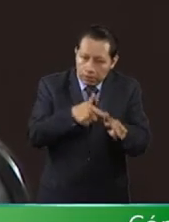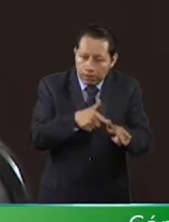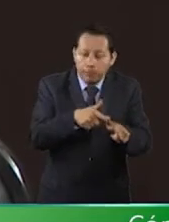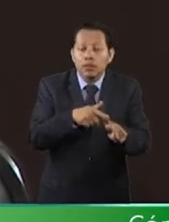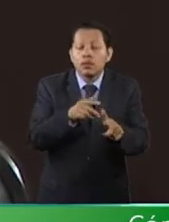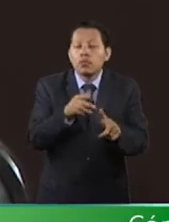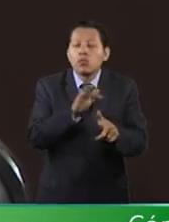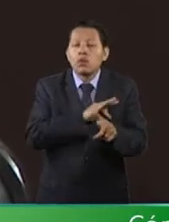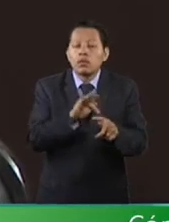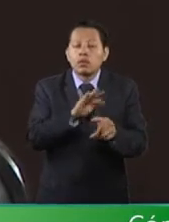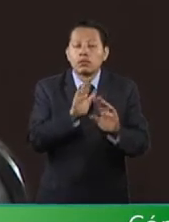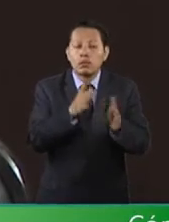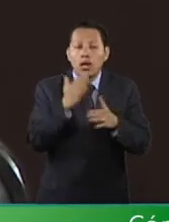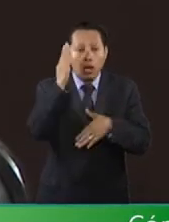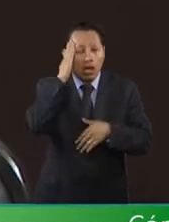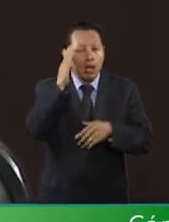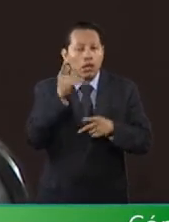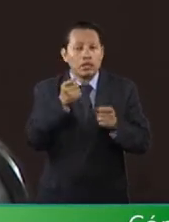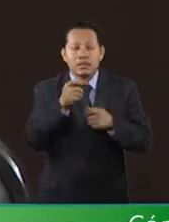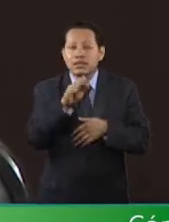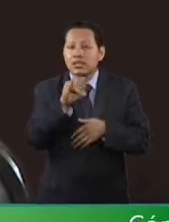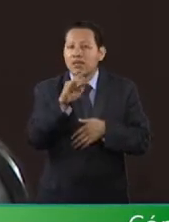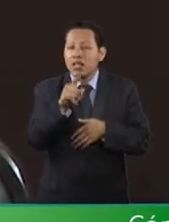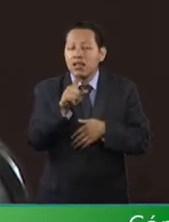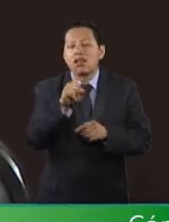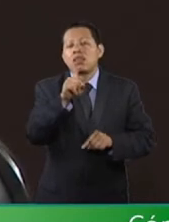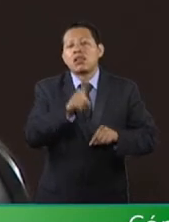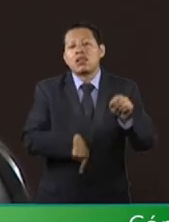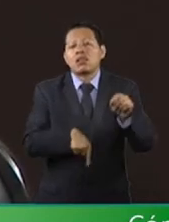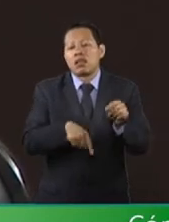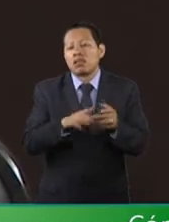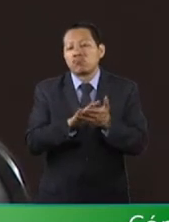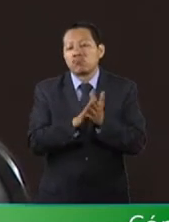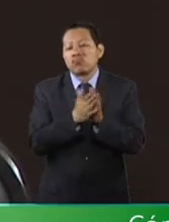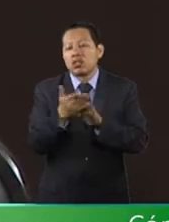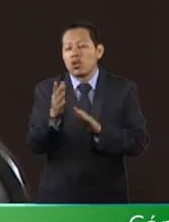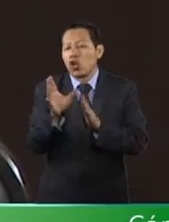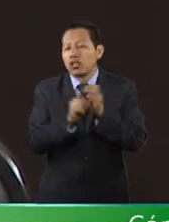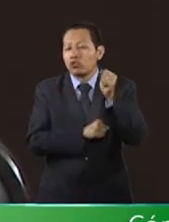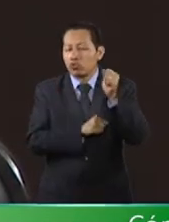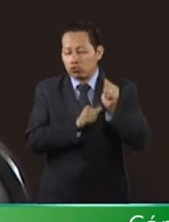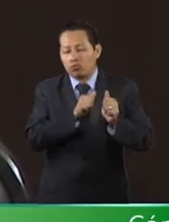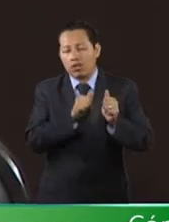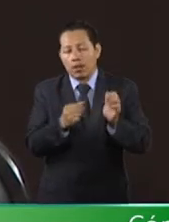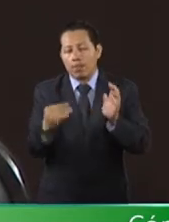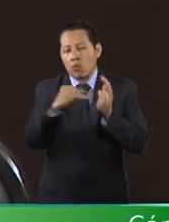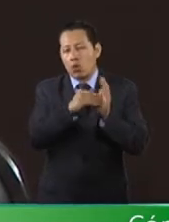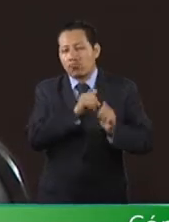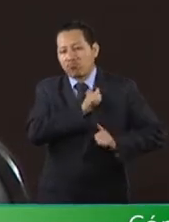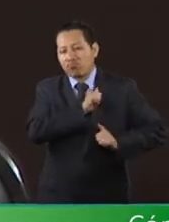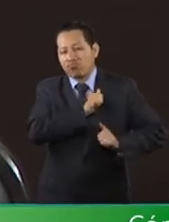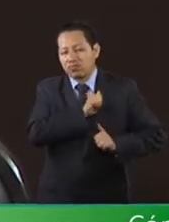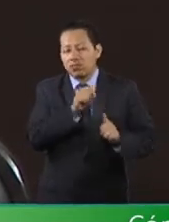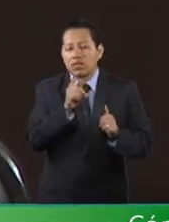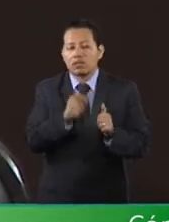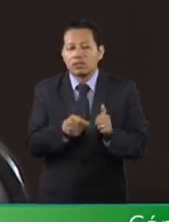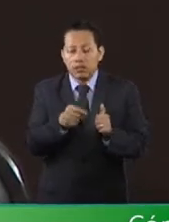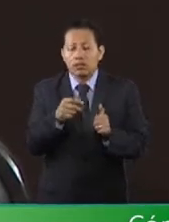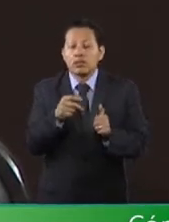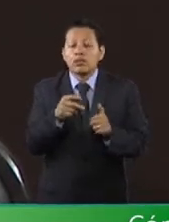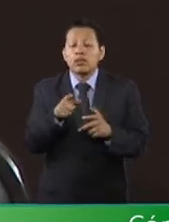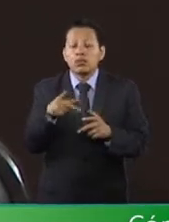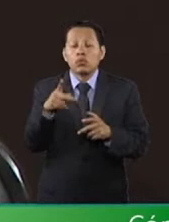civil y llevarán la militarización total a la Constitución O sea la estrategia del